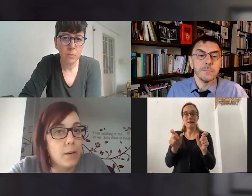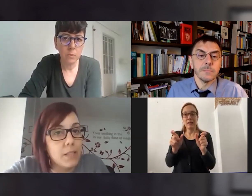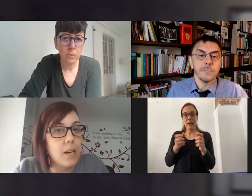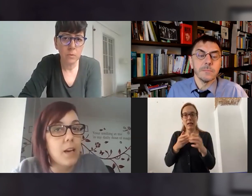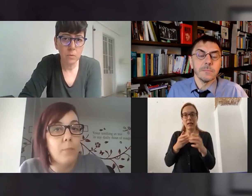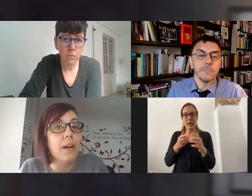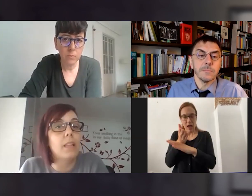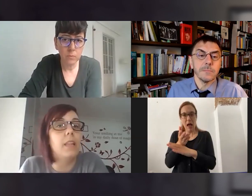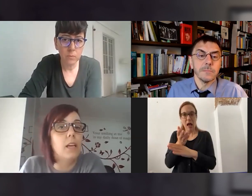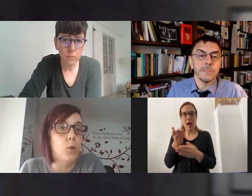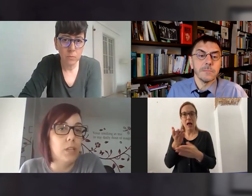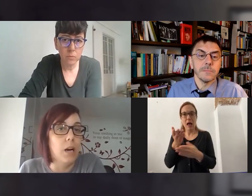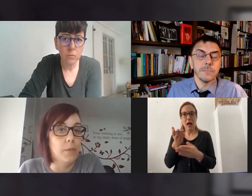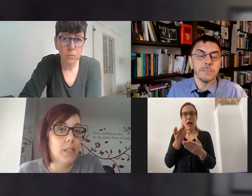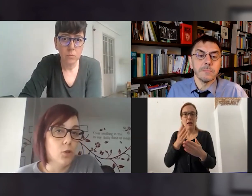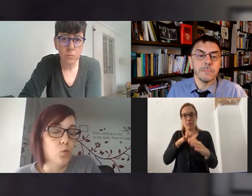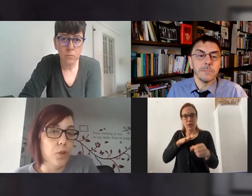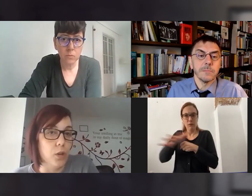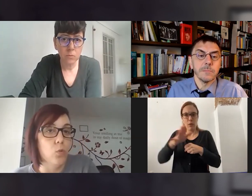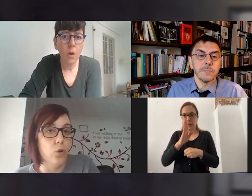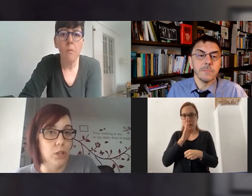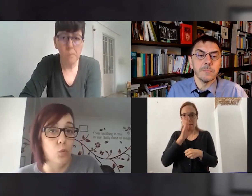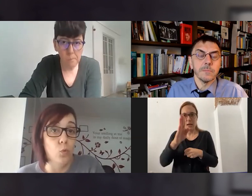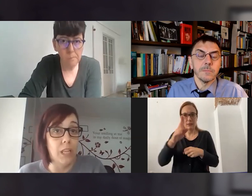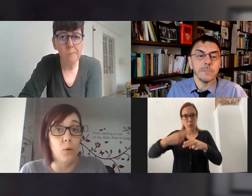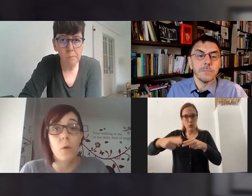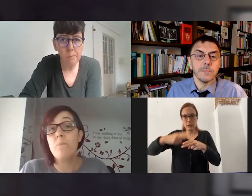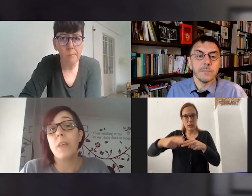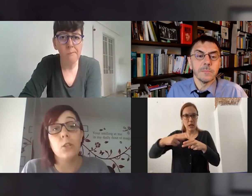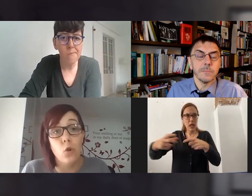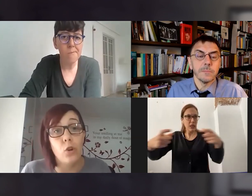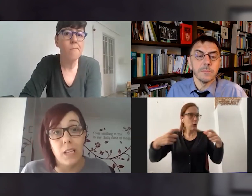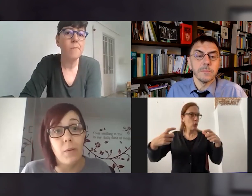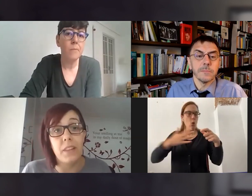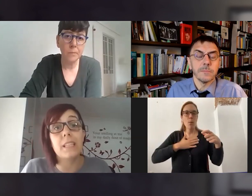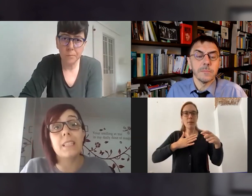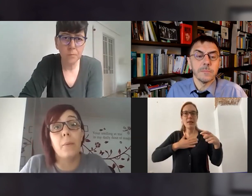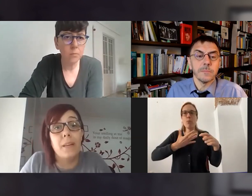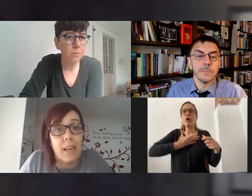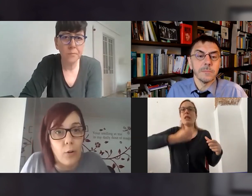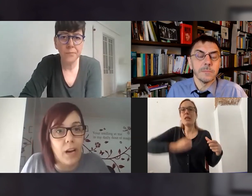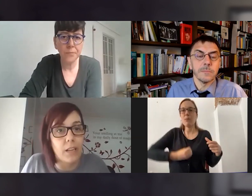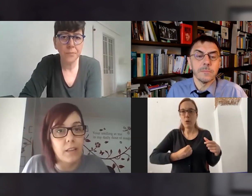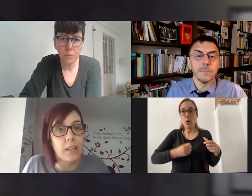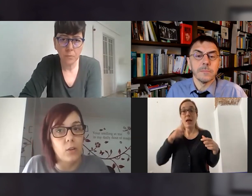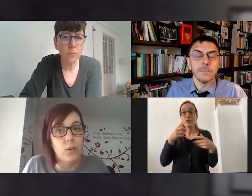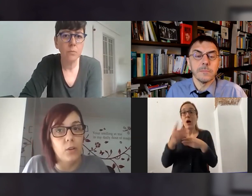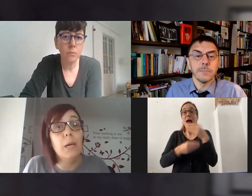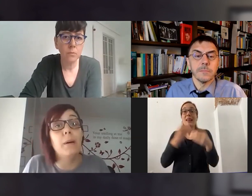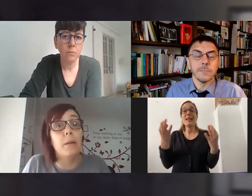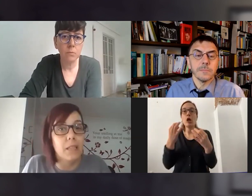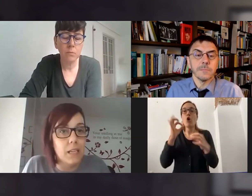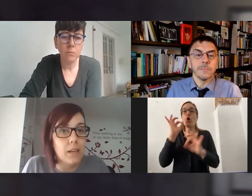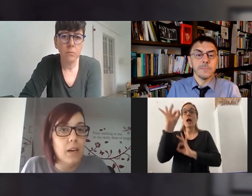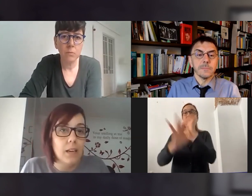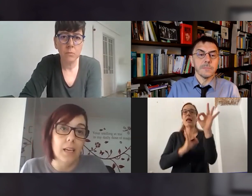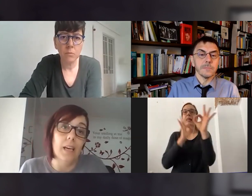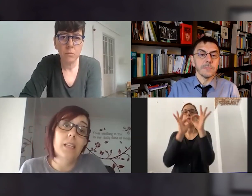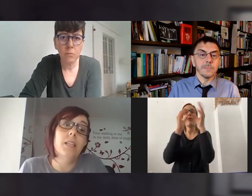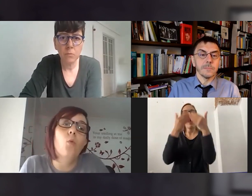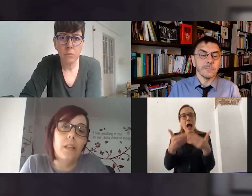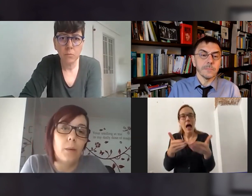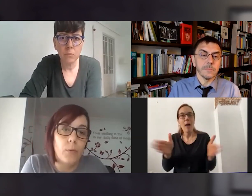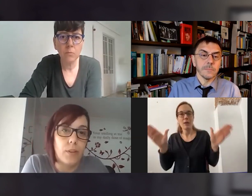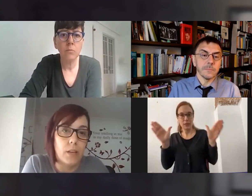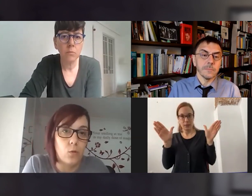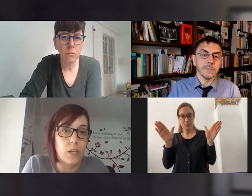que directamente va a incidir políticamente en su círculo y en su municipio. Eso lo que te va a hacer es abrir la organización y permitir que